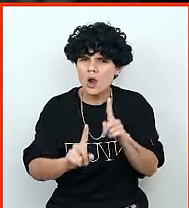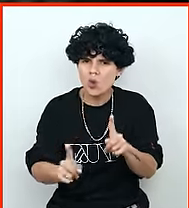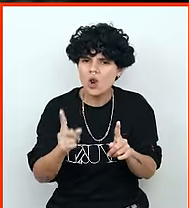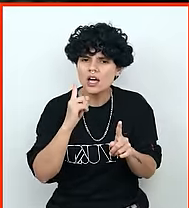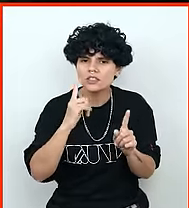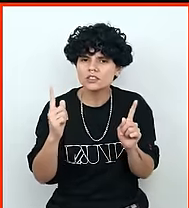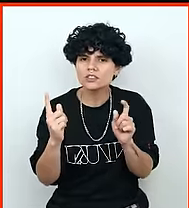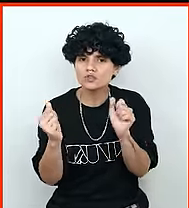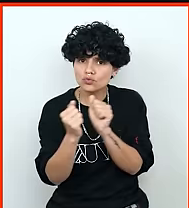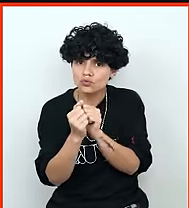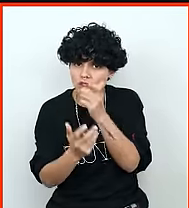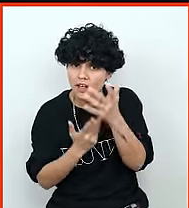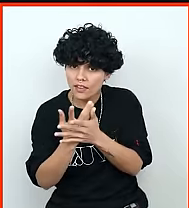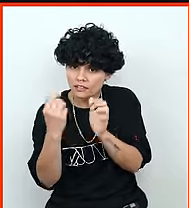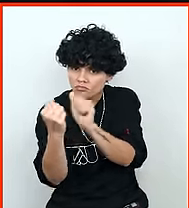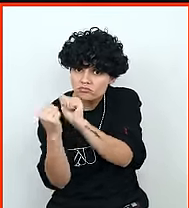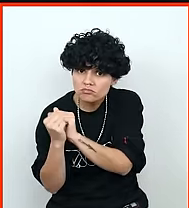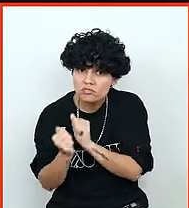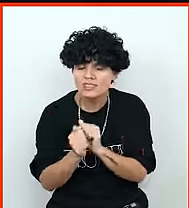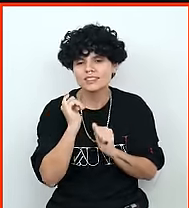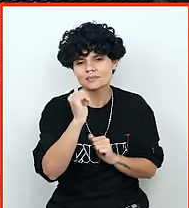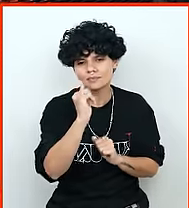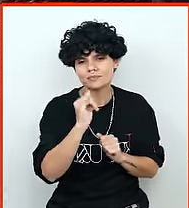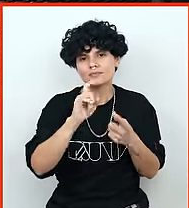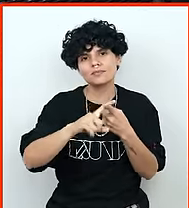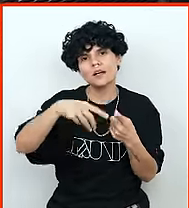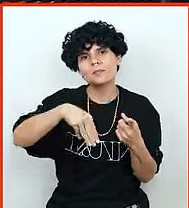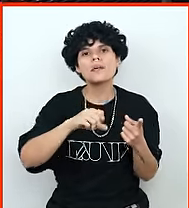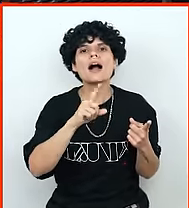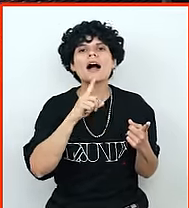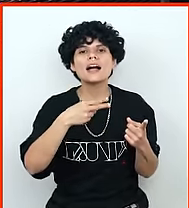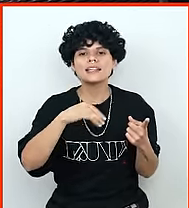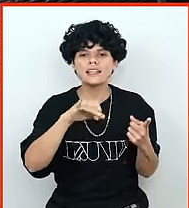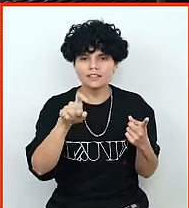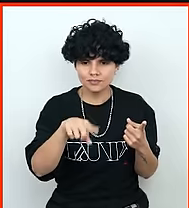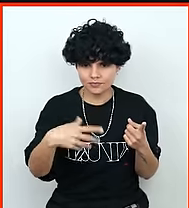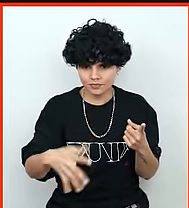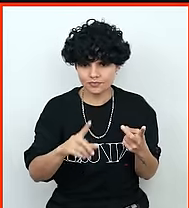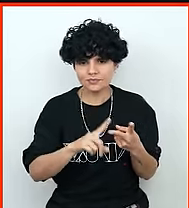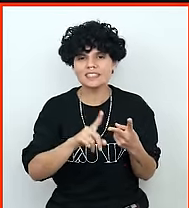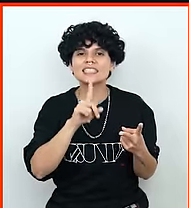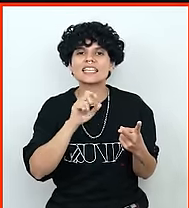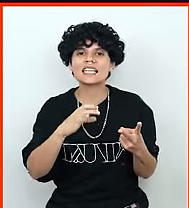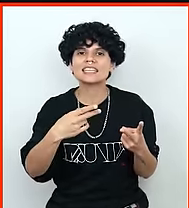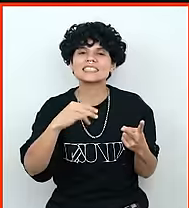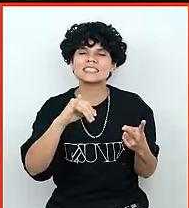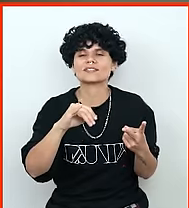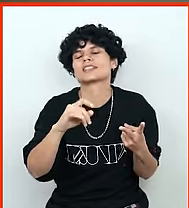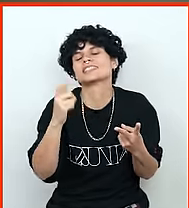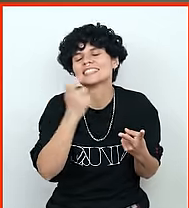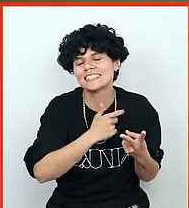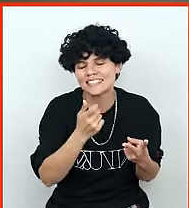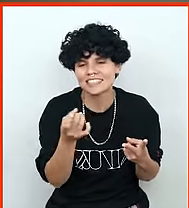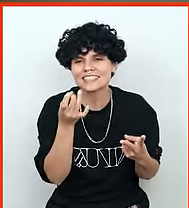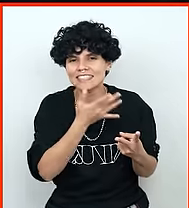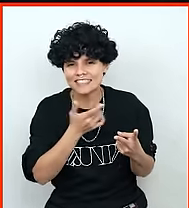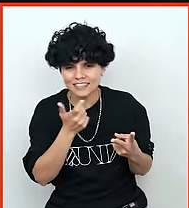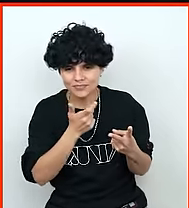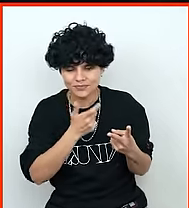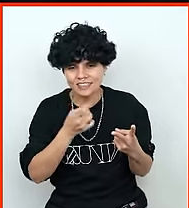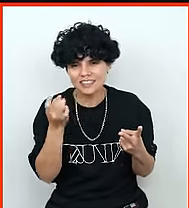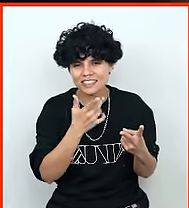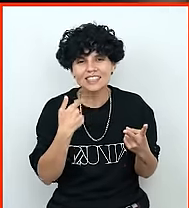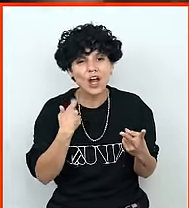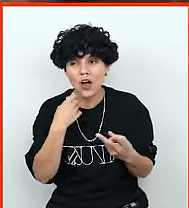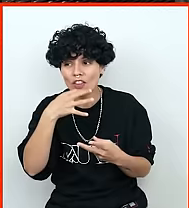¿Tienes colaboraciones en el disco, no? Tengo. O sea, ya mostré la con el Matías, por ejemplo. ¿Sí? Tengo un tema con el Techi, con el Chiste. ¿Ya? Que